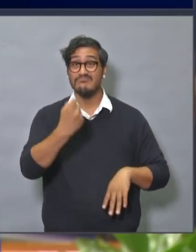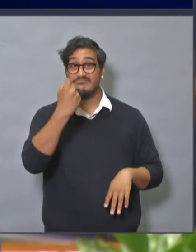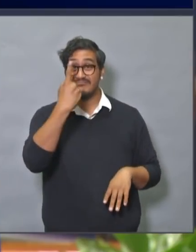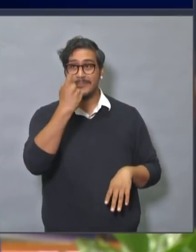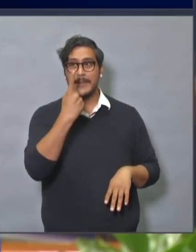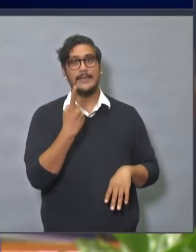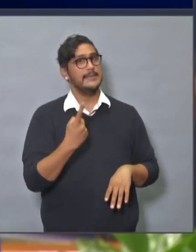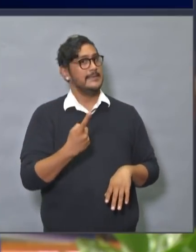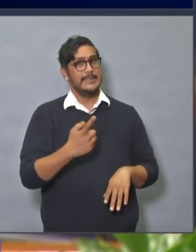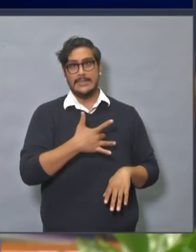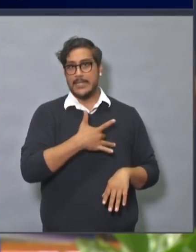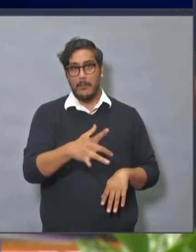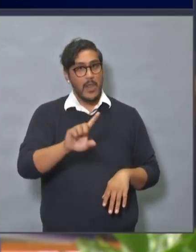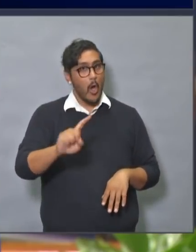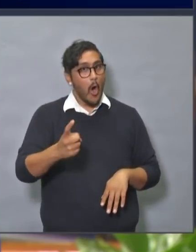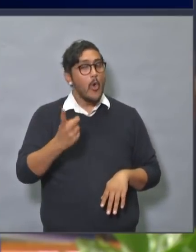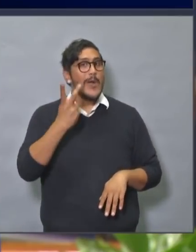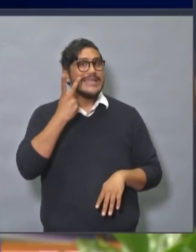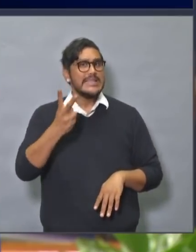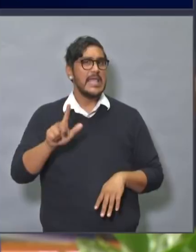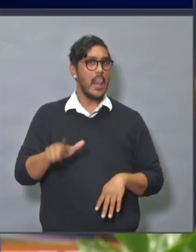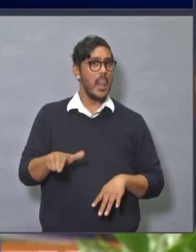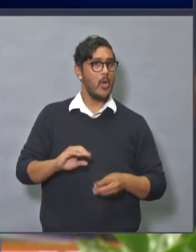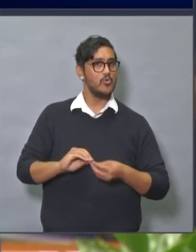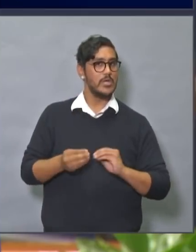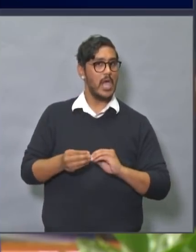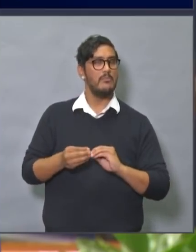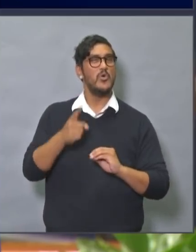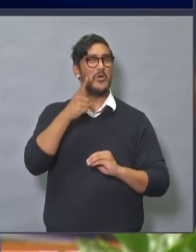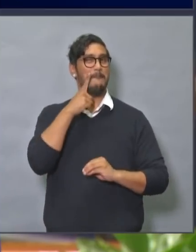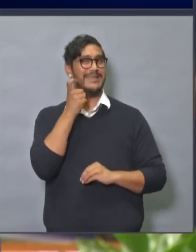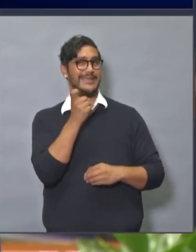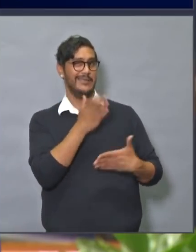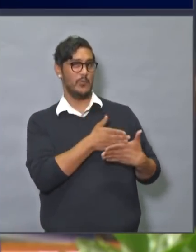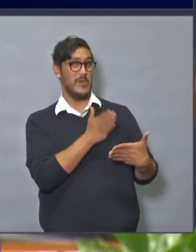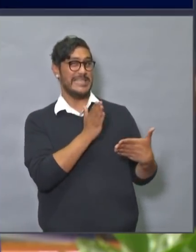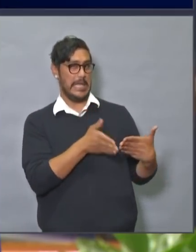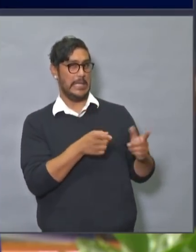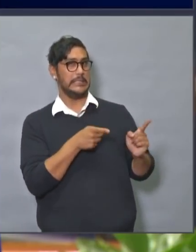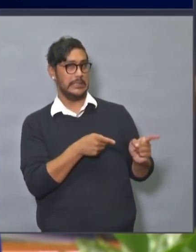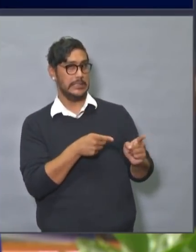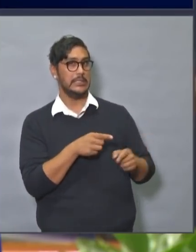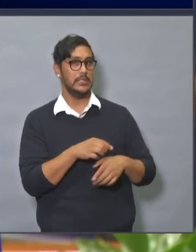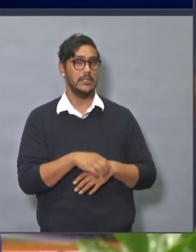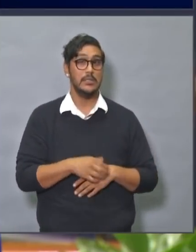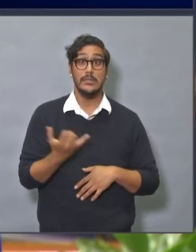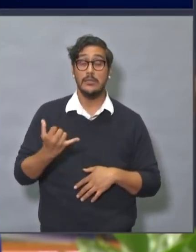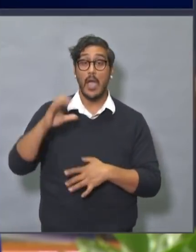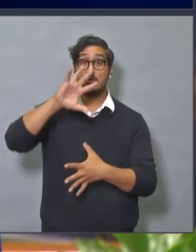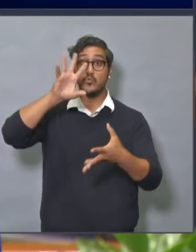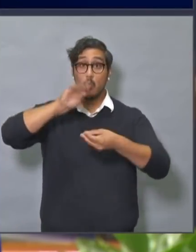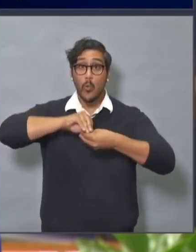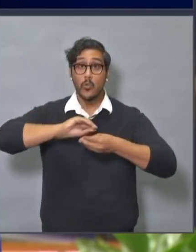más bajos de reportes de fallecimientos por el fin de semana. Esto eleva el número total de fallecimientos